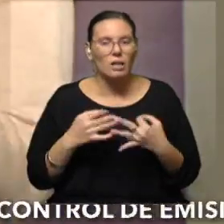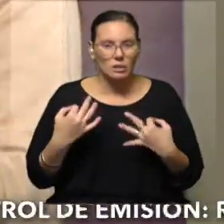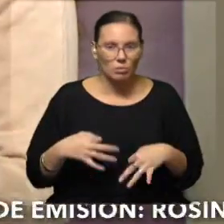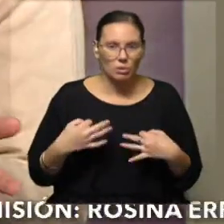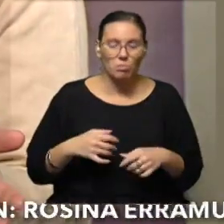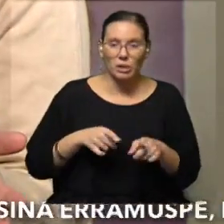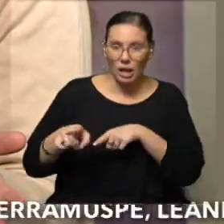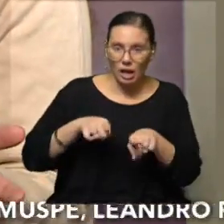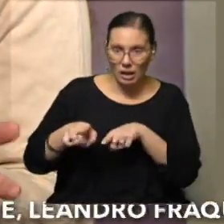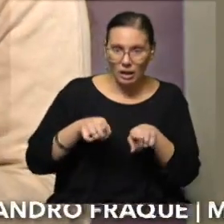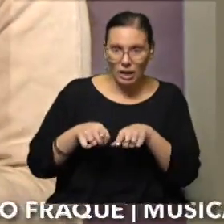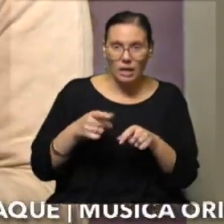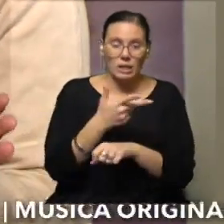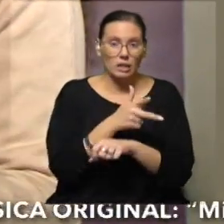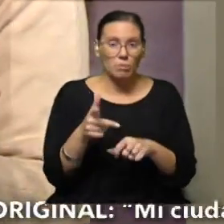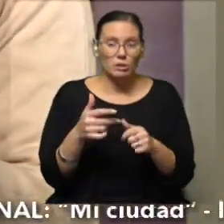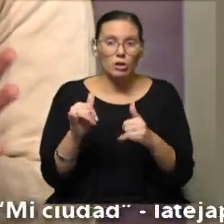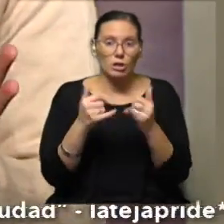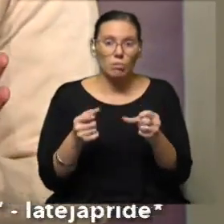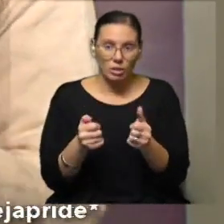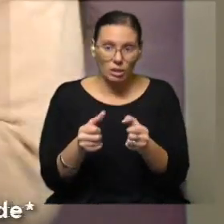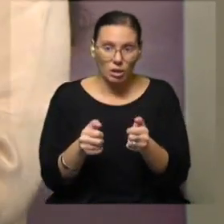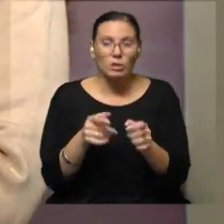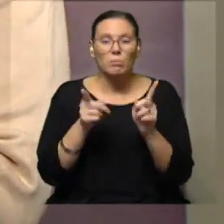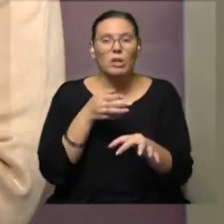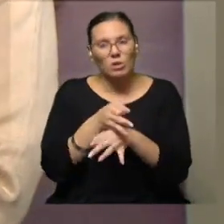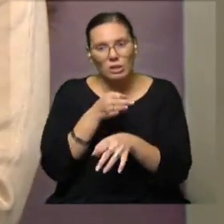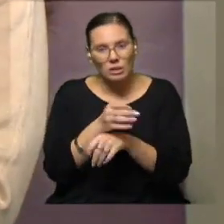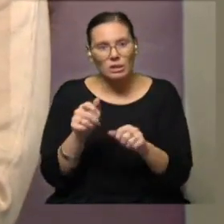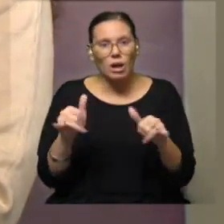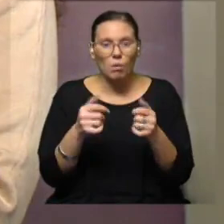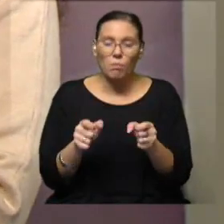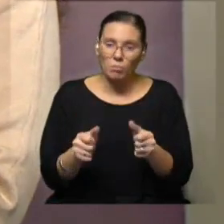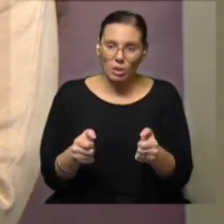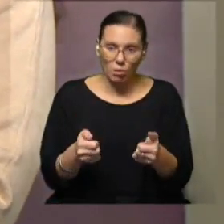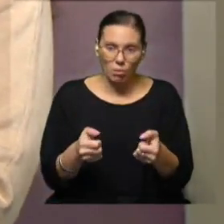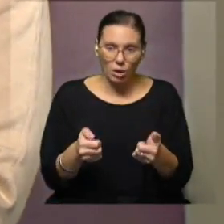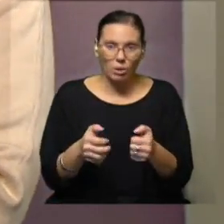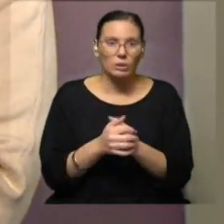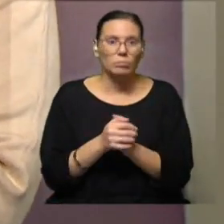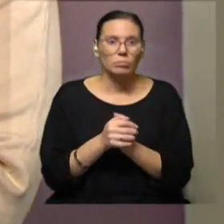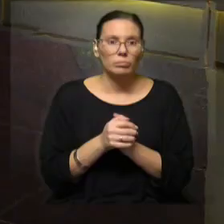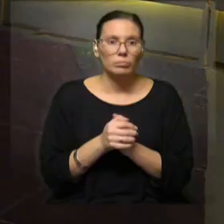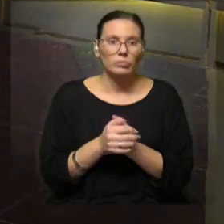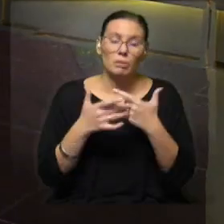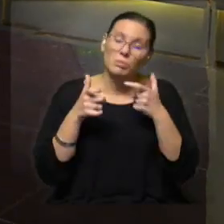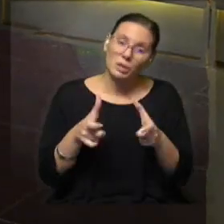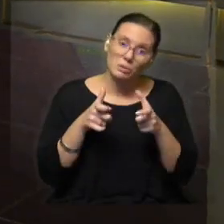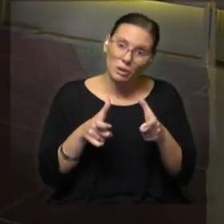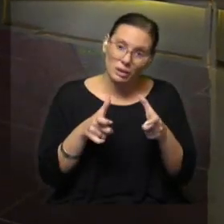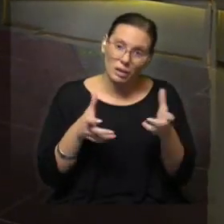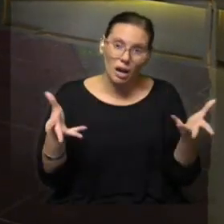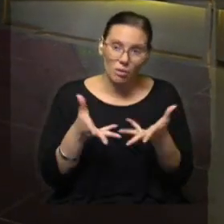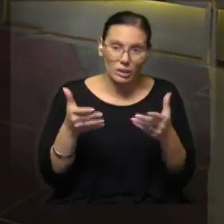la carrera es animación y videojuegos. Claro. Entonces nos enseñan un parte de videojuegos también. Divino. Entonces. Bueno, mucha suerte de